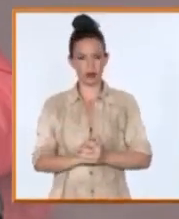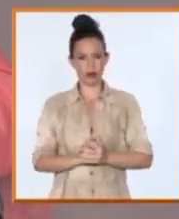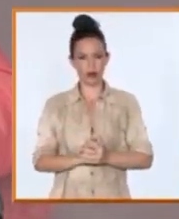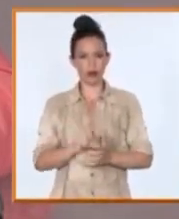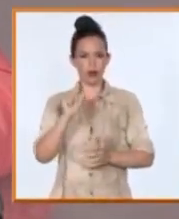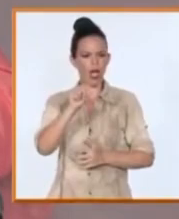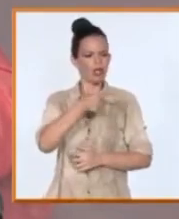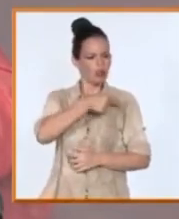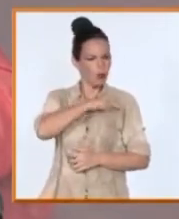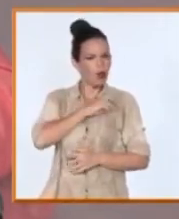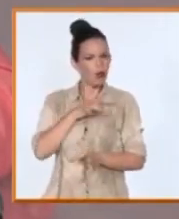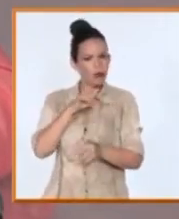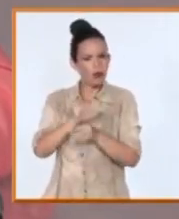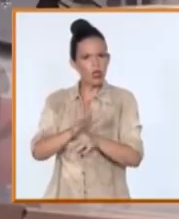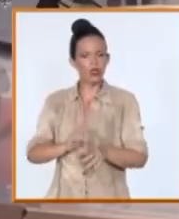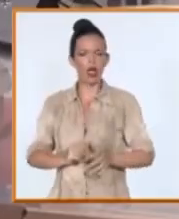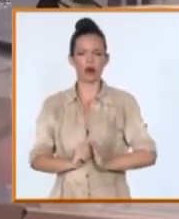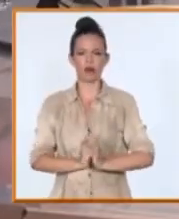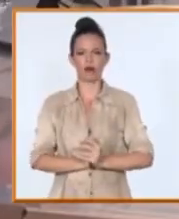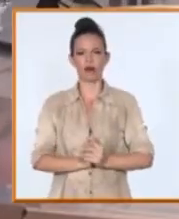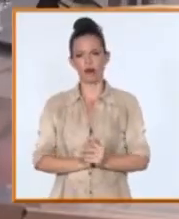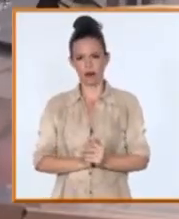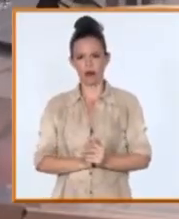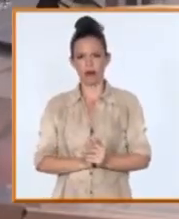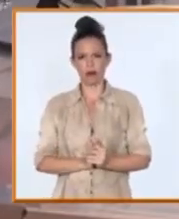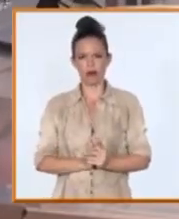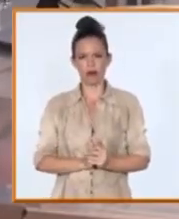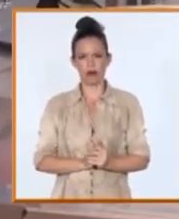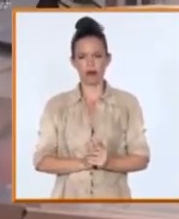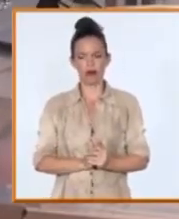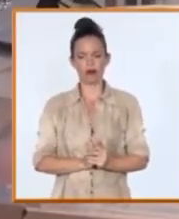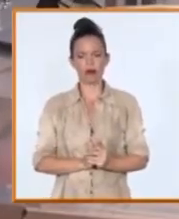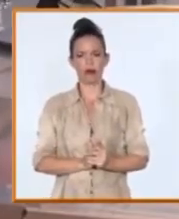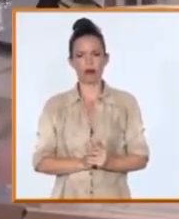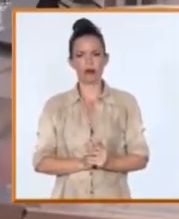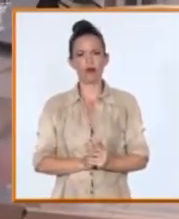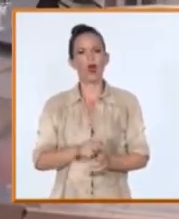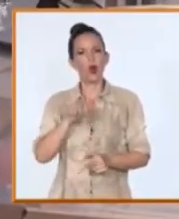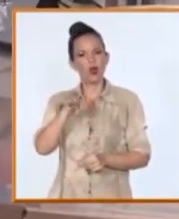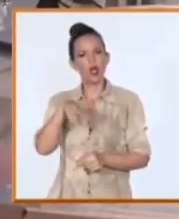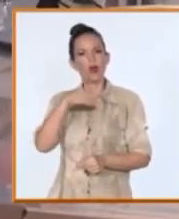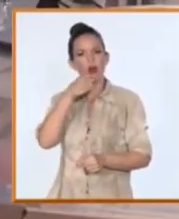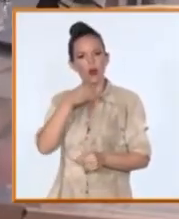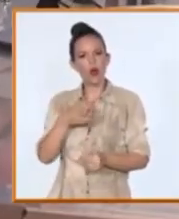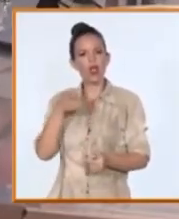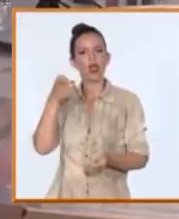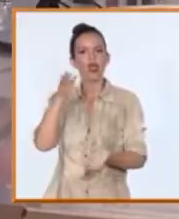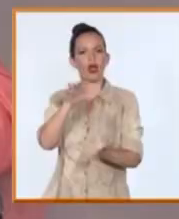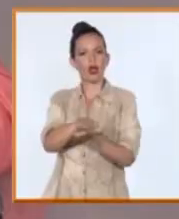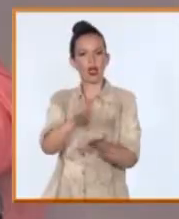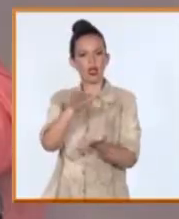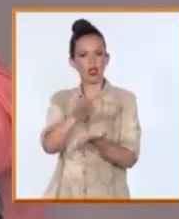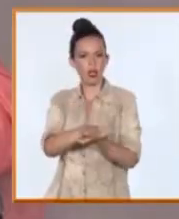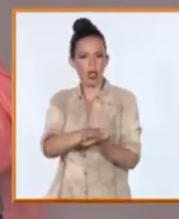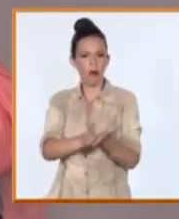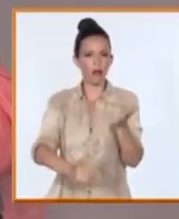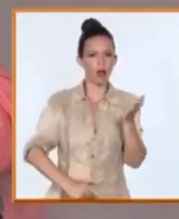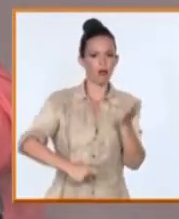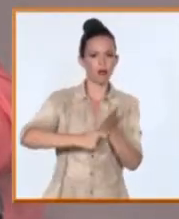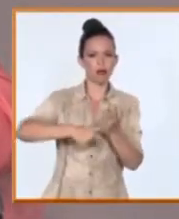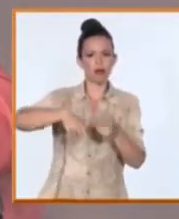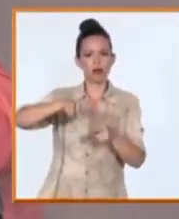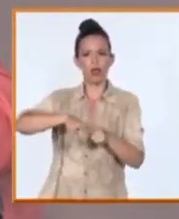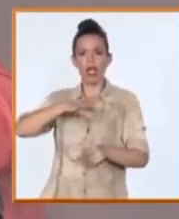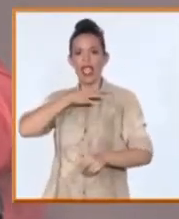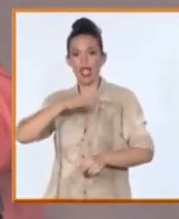también ya lo tienen ya está implementado que usted pueda reservar su medio transporte si quiere ir a la isla